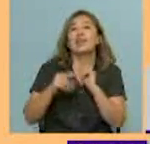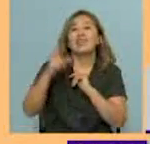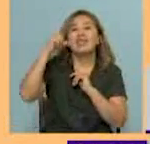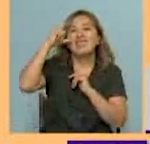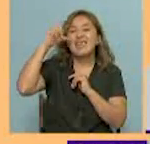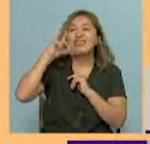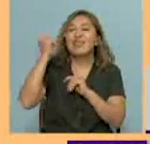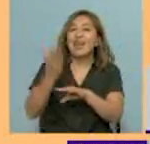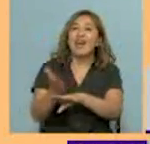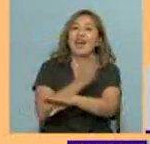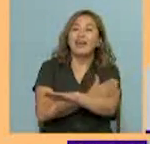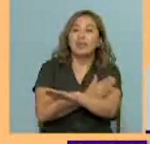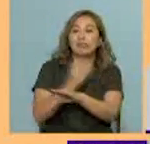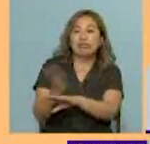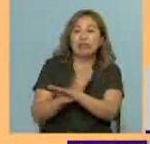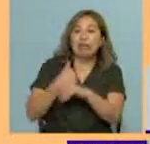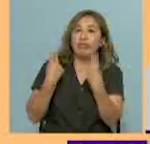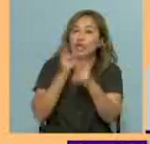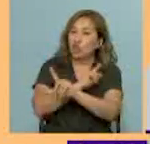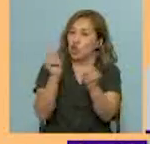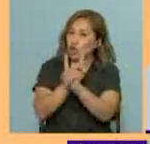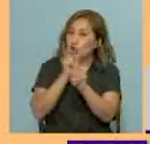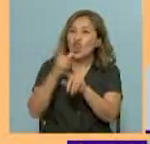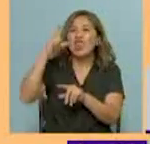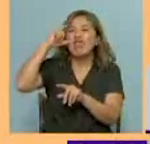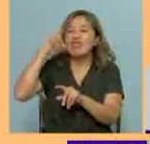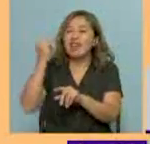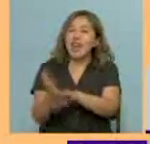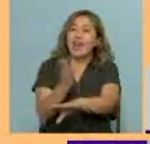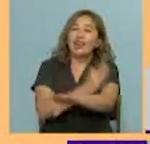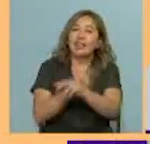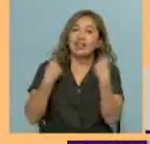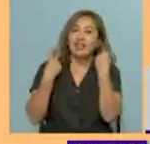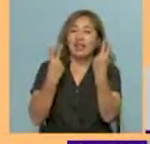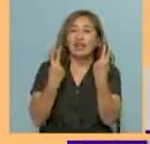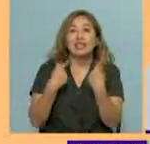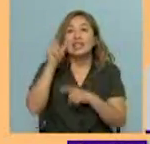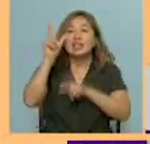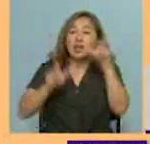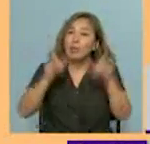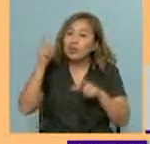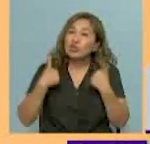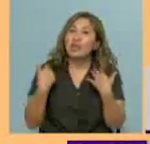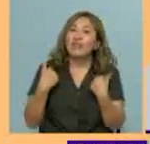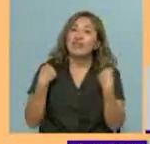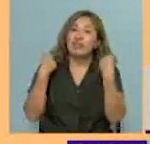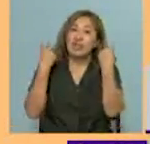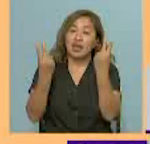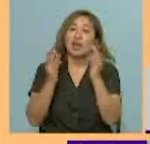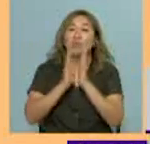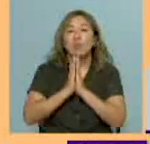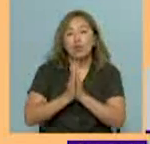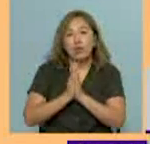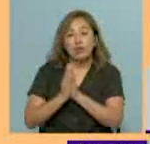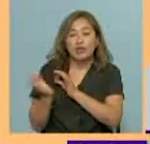10 días antes del viaje no el día antes del viaje como sucede habitualmente así que bueno si alguien tiene pensado viajar por